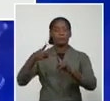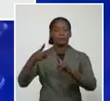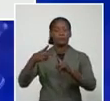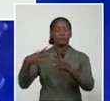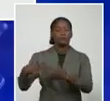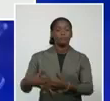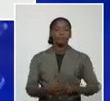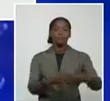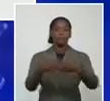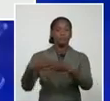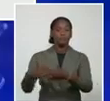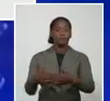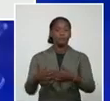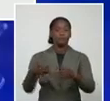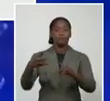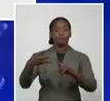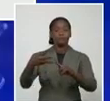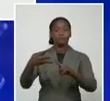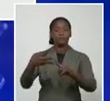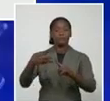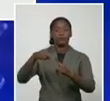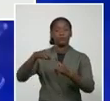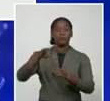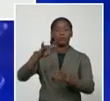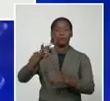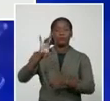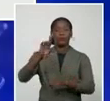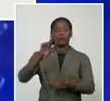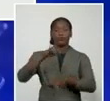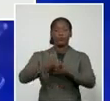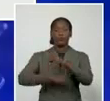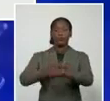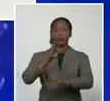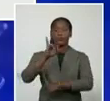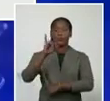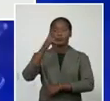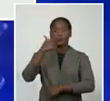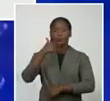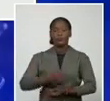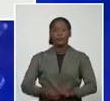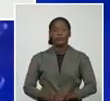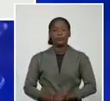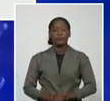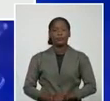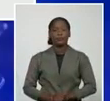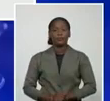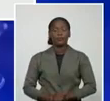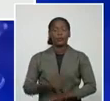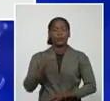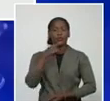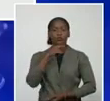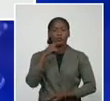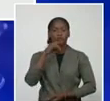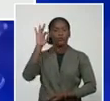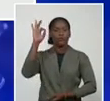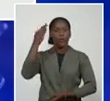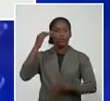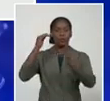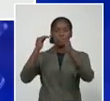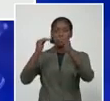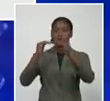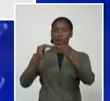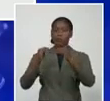49.542, Turquía, Polonia, España, Italia, Irán, Francia, Perú, Rusia, entre los países que